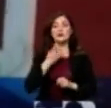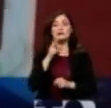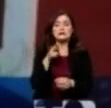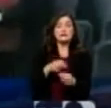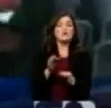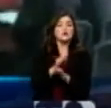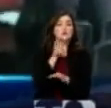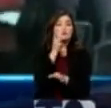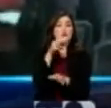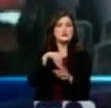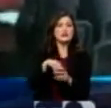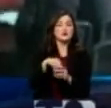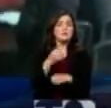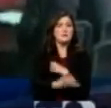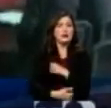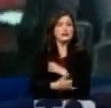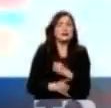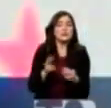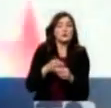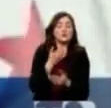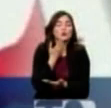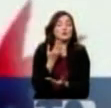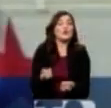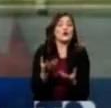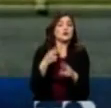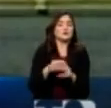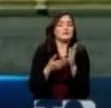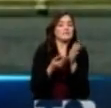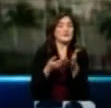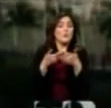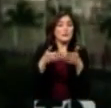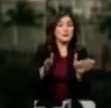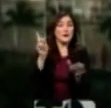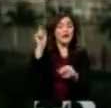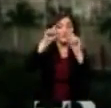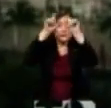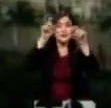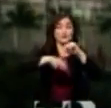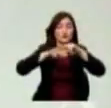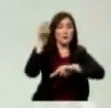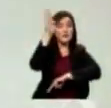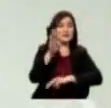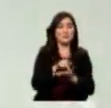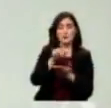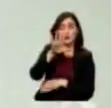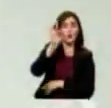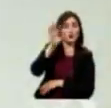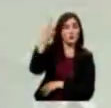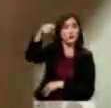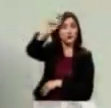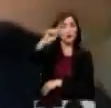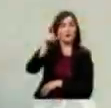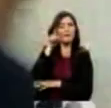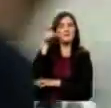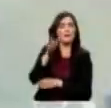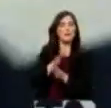participación de sus funcionarios en la señalada red de corrupción en Panamá por ejemplo donde la constructora brasileña habría pagado 59 millones se creó una